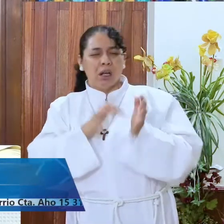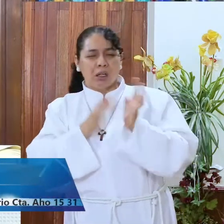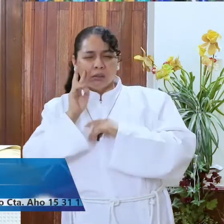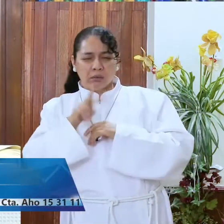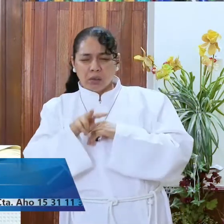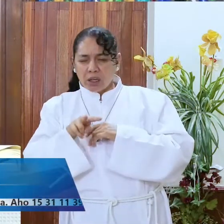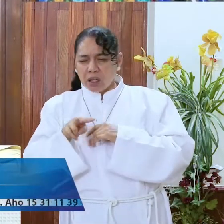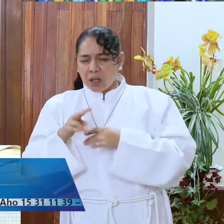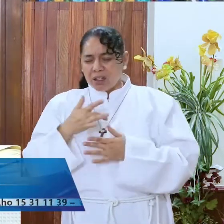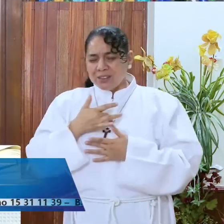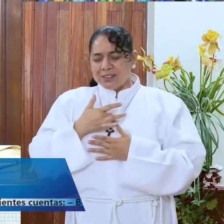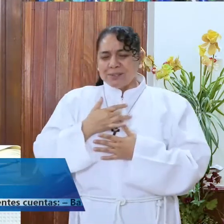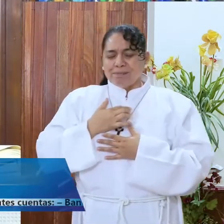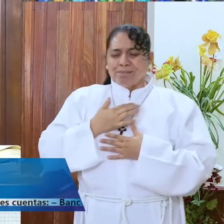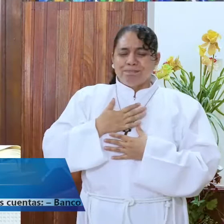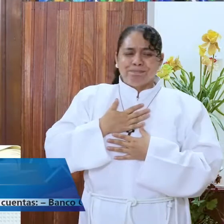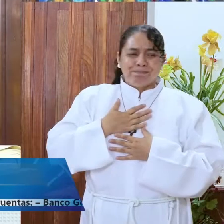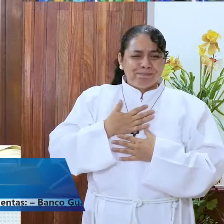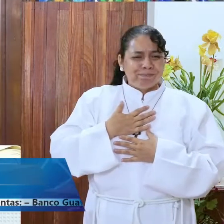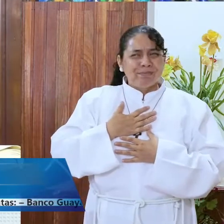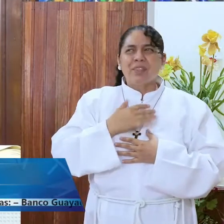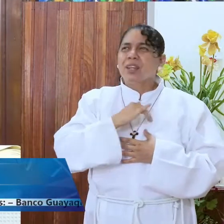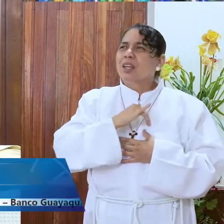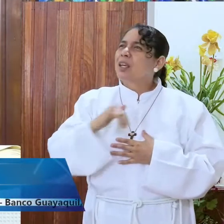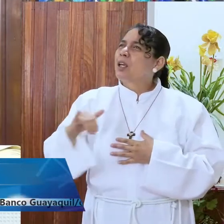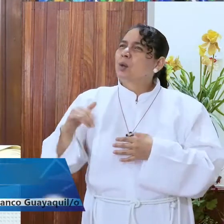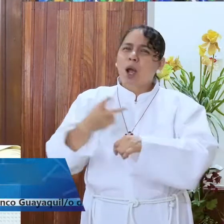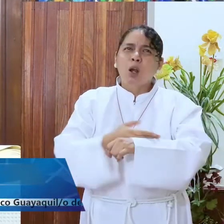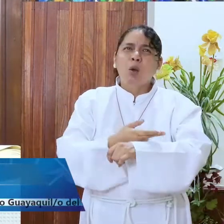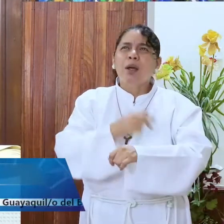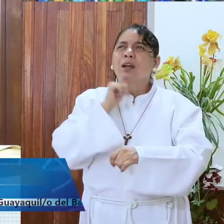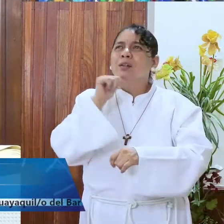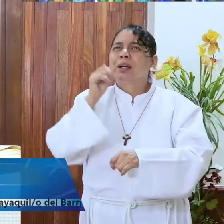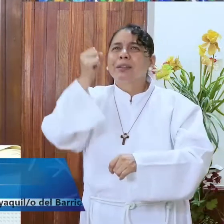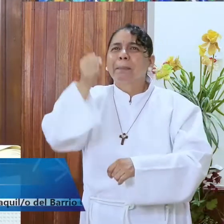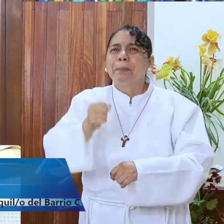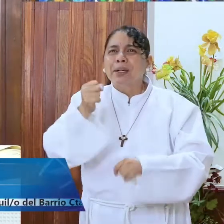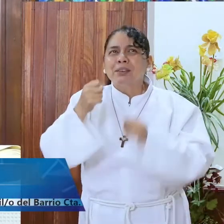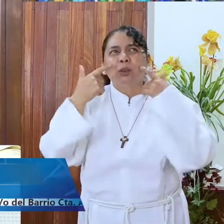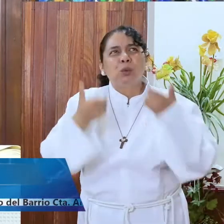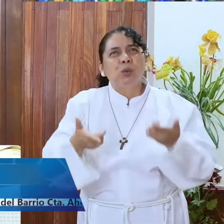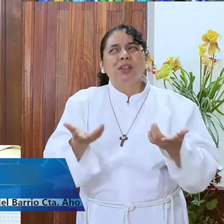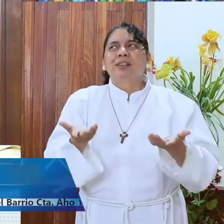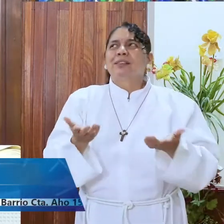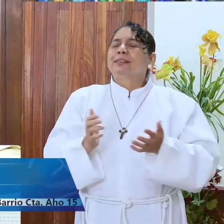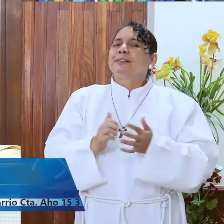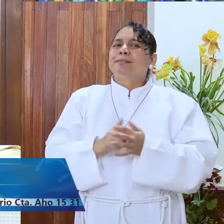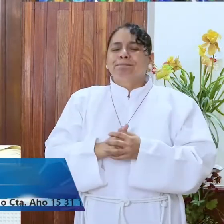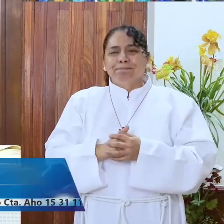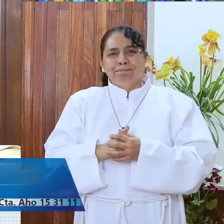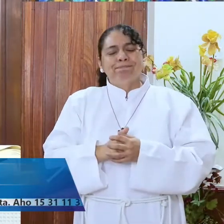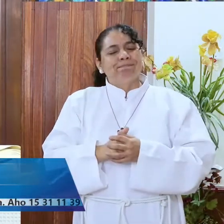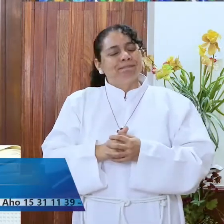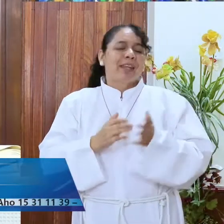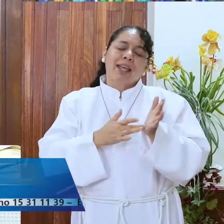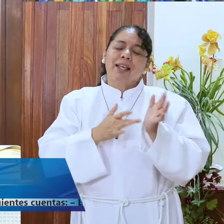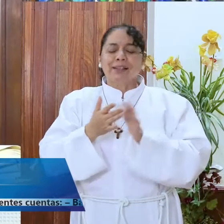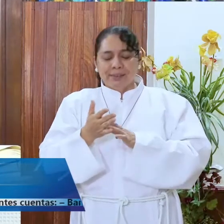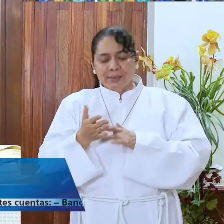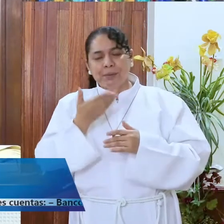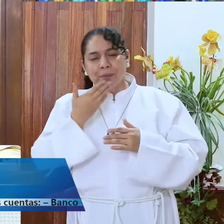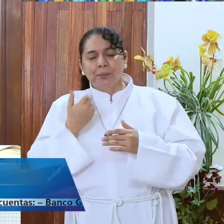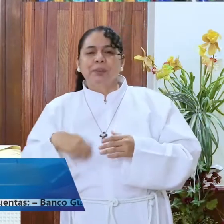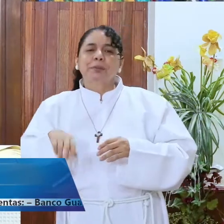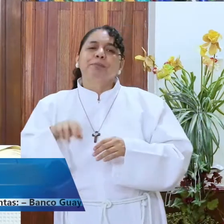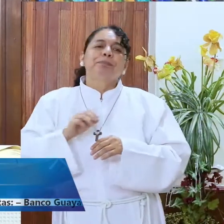ellos porque andaban como ovejas sin pastor y se puso a enseñarles